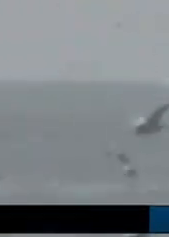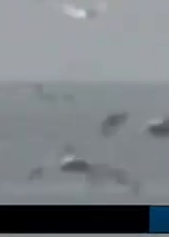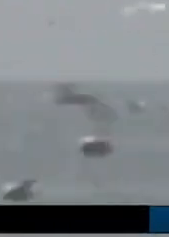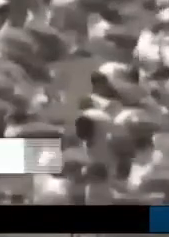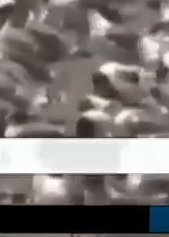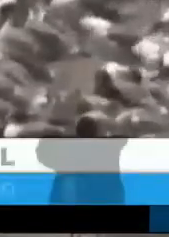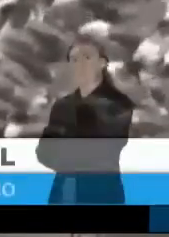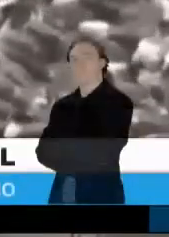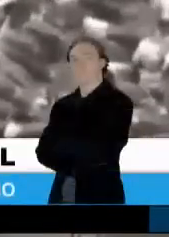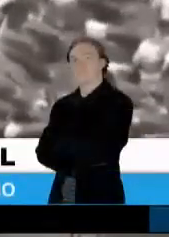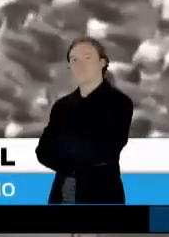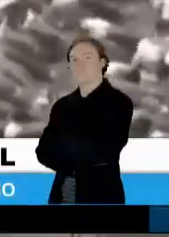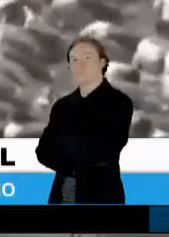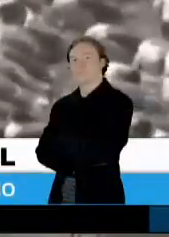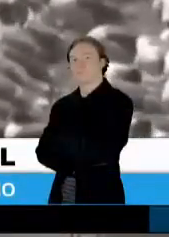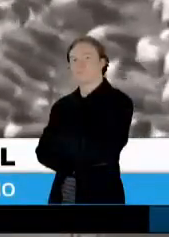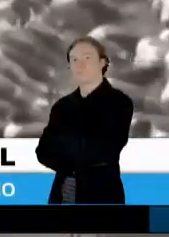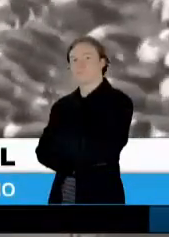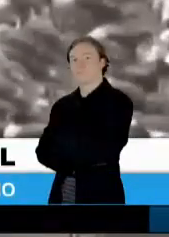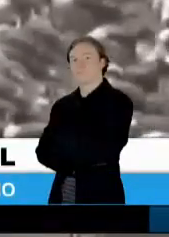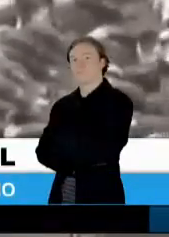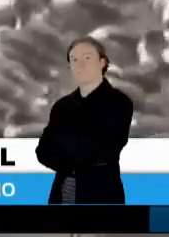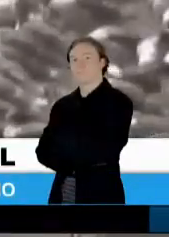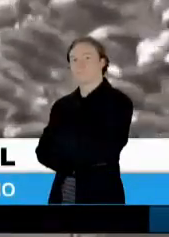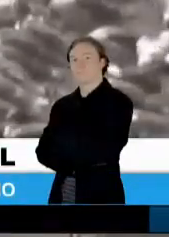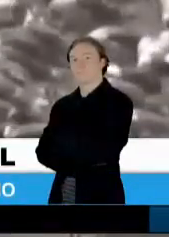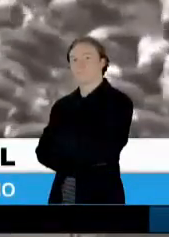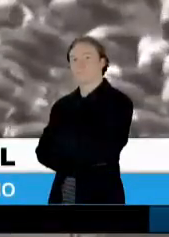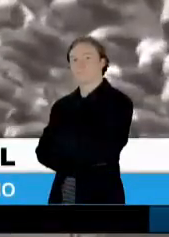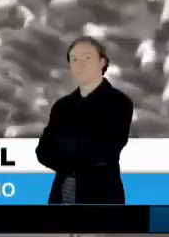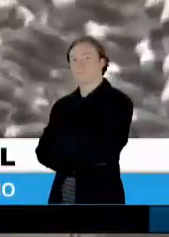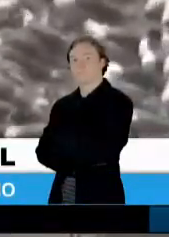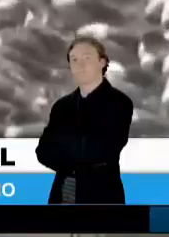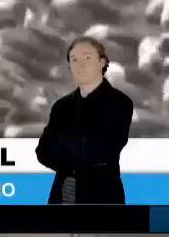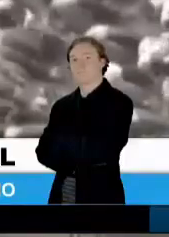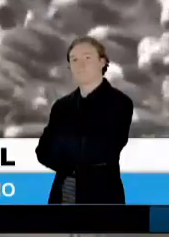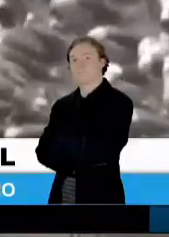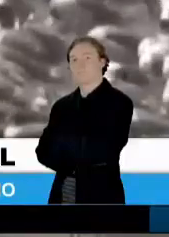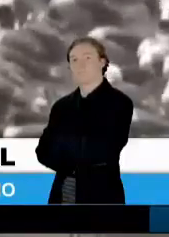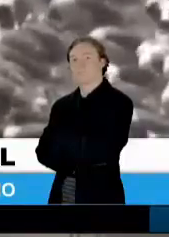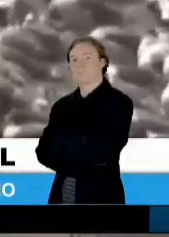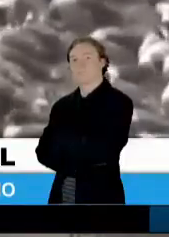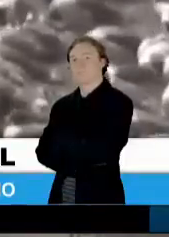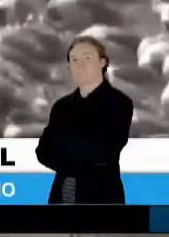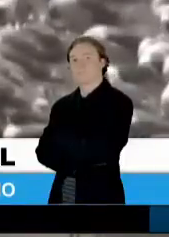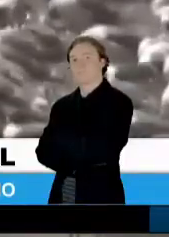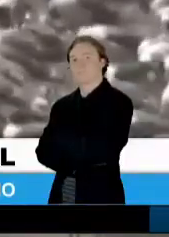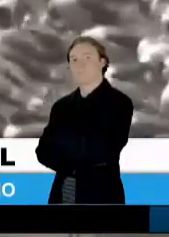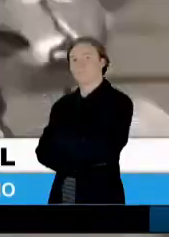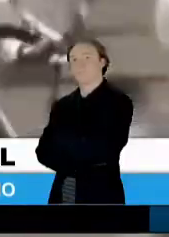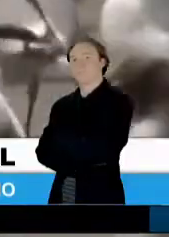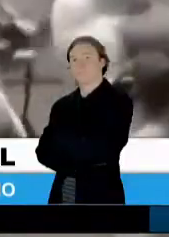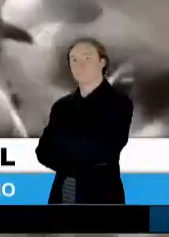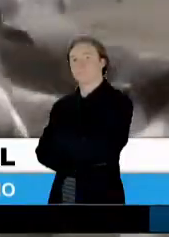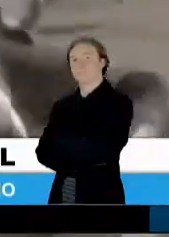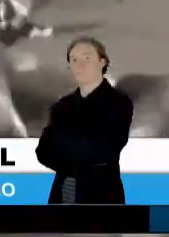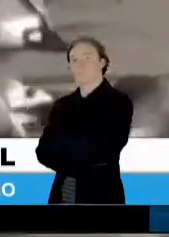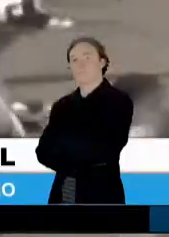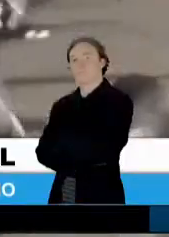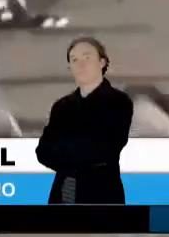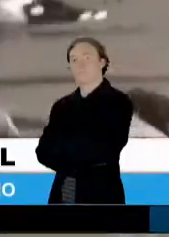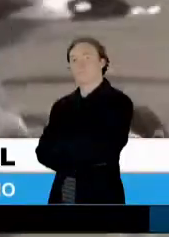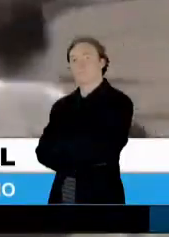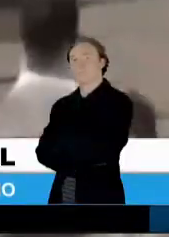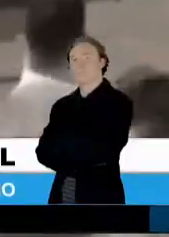los casos, retirando aves que puedan estar contagiadas. A esto se refirió el director de SENAPRED, Álvaro Ormazábal, quien abordó las medidas que se